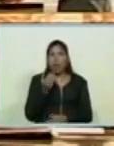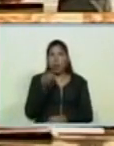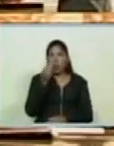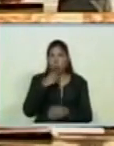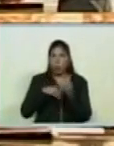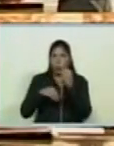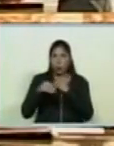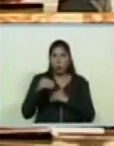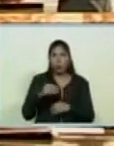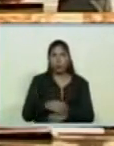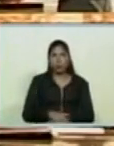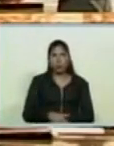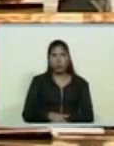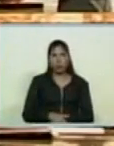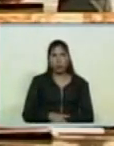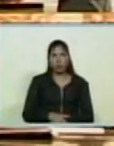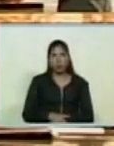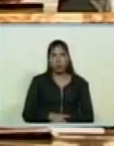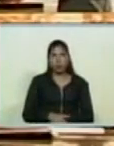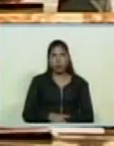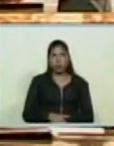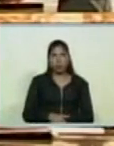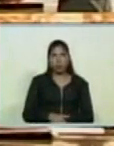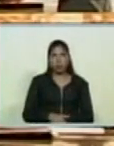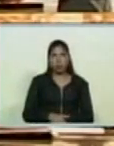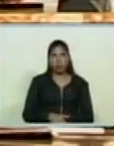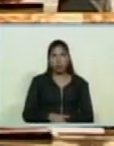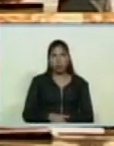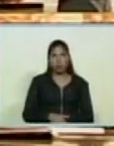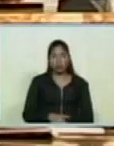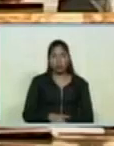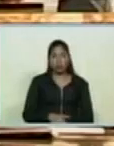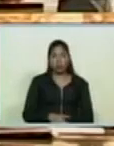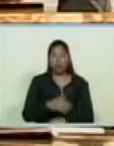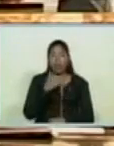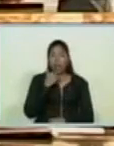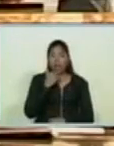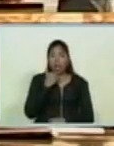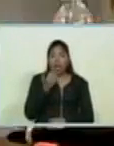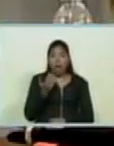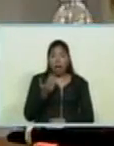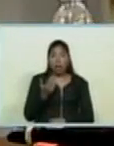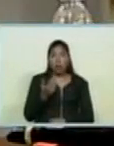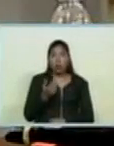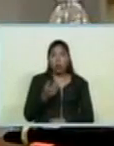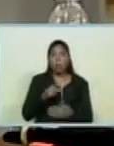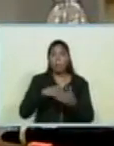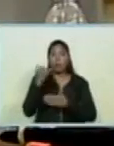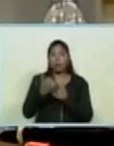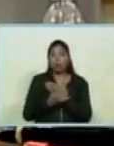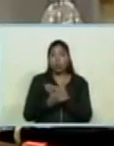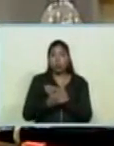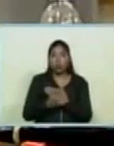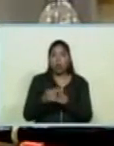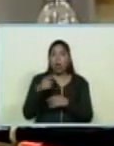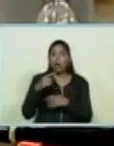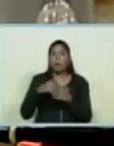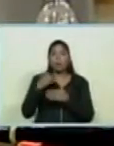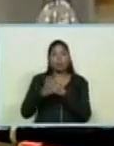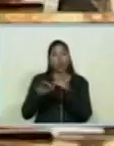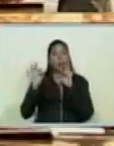enseres. Revísame el plan, Erika, de mi casa bien equipada especial para diciembre. Mandé a preparar un plan